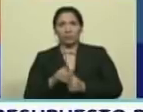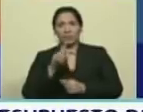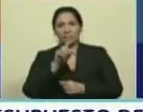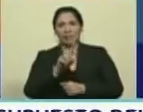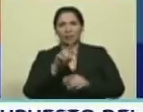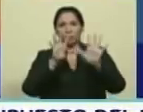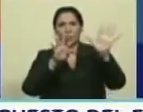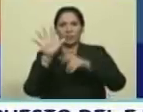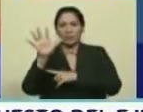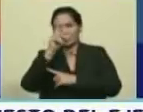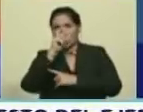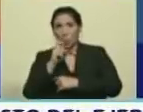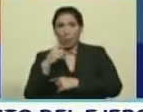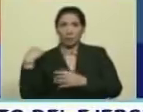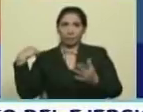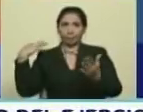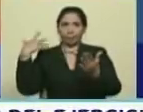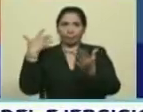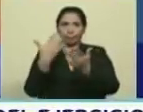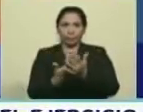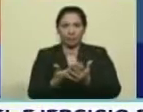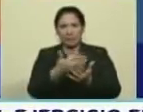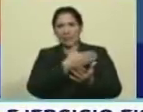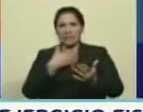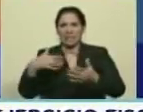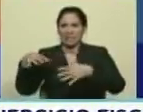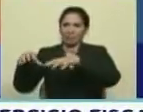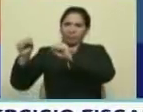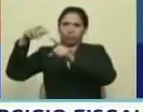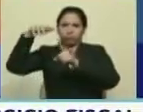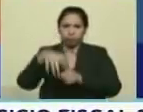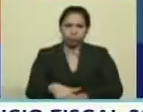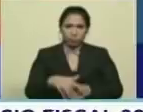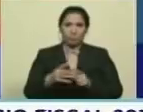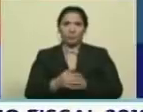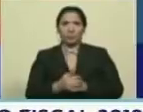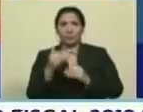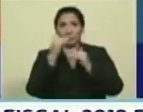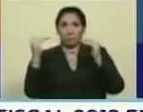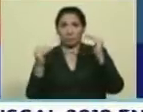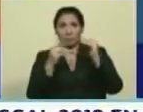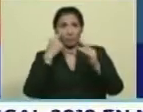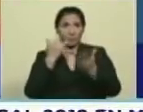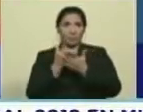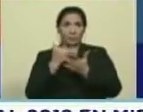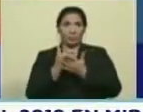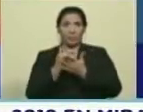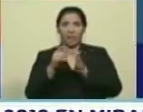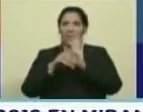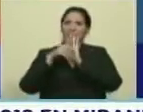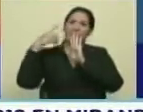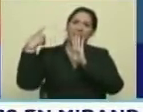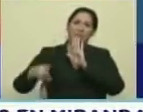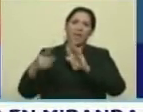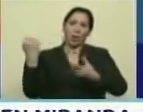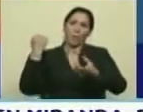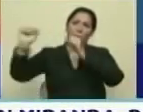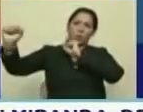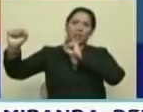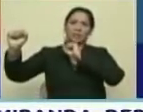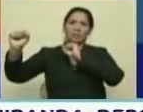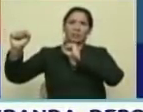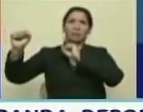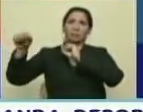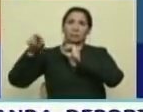años y su esencia permanece invariable. Bajo esa certeza es deber oponerse a las pretensiones nada